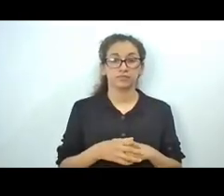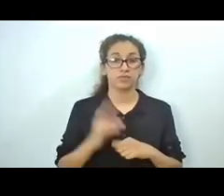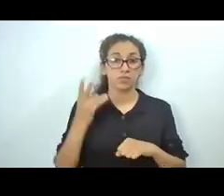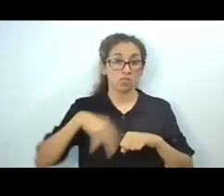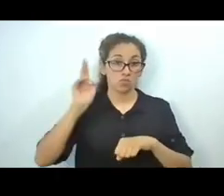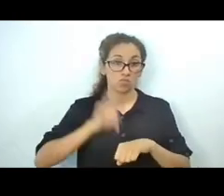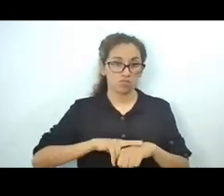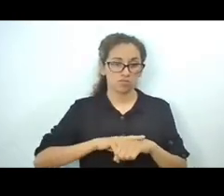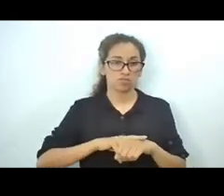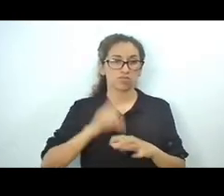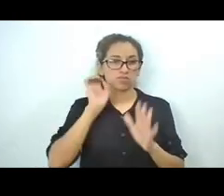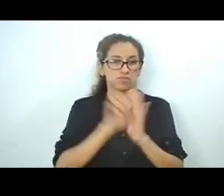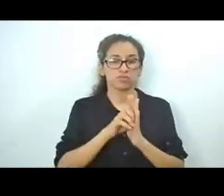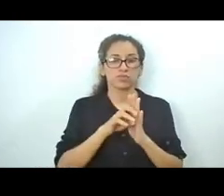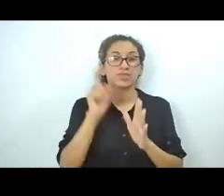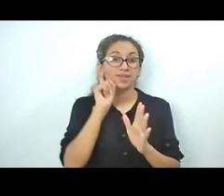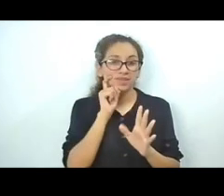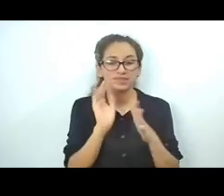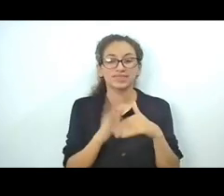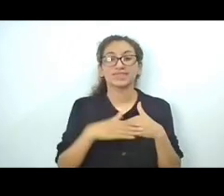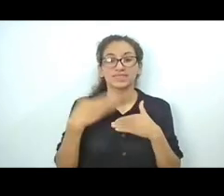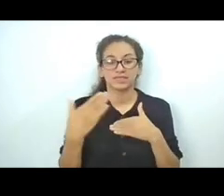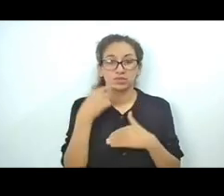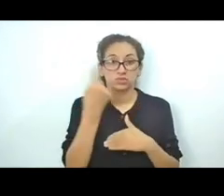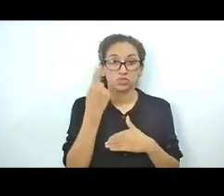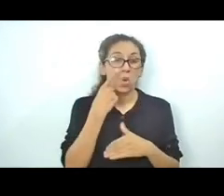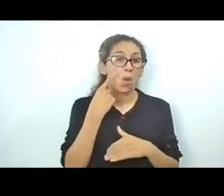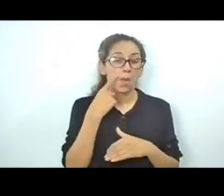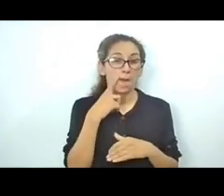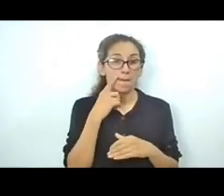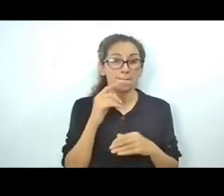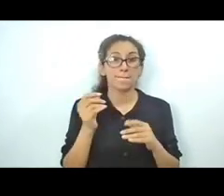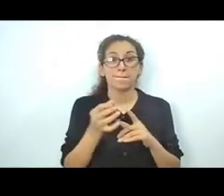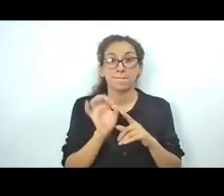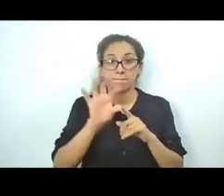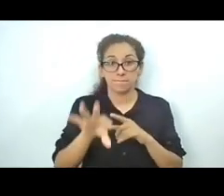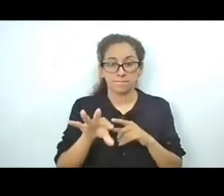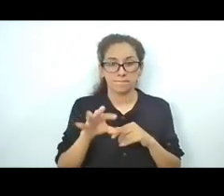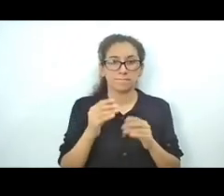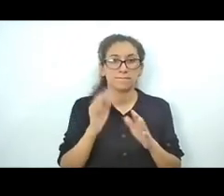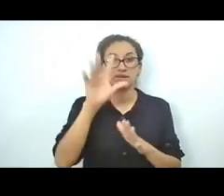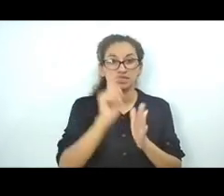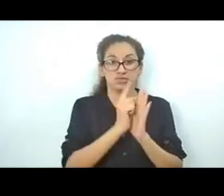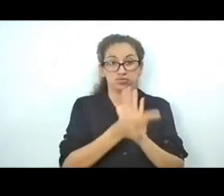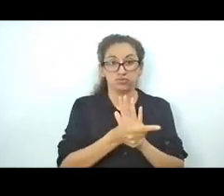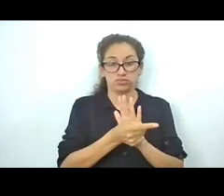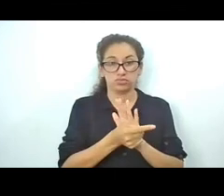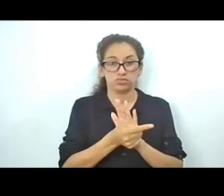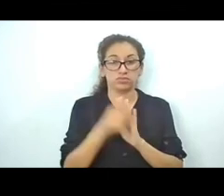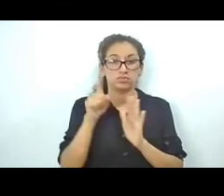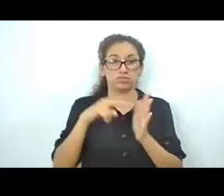si después de la penetración el hombre solo puede eyacular si se masturba por más de 5 minutos? ¿Eso